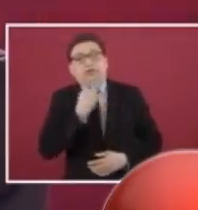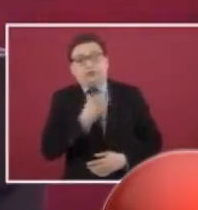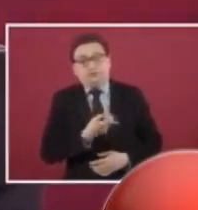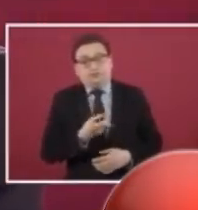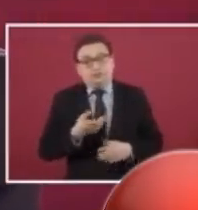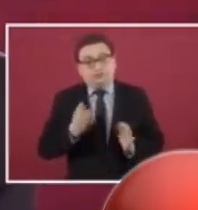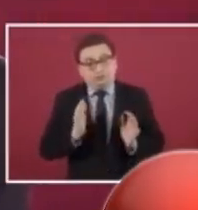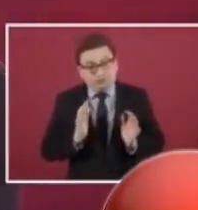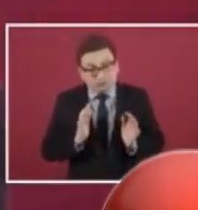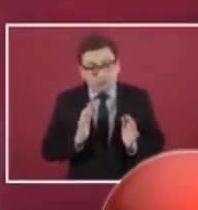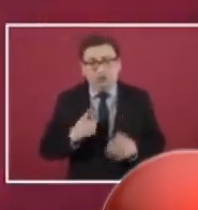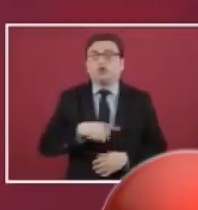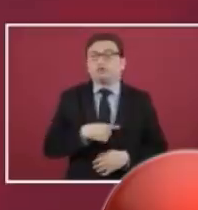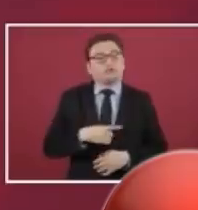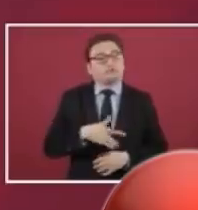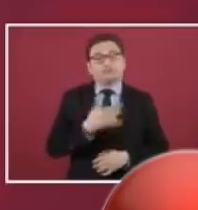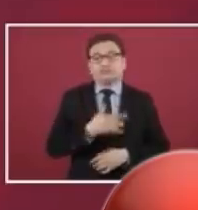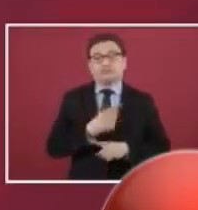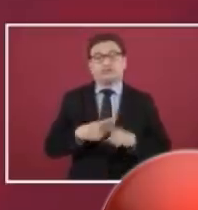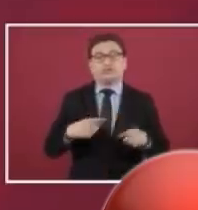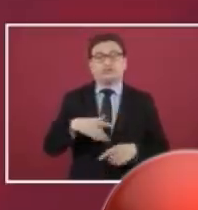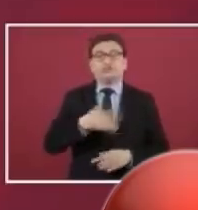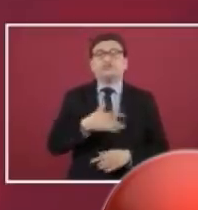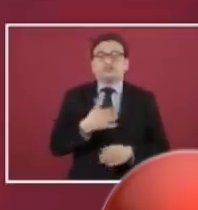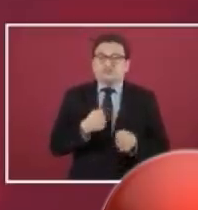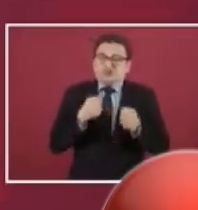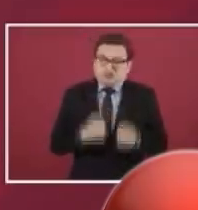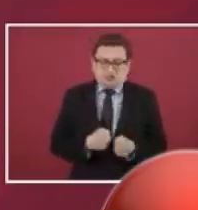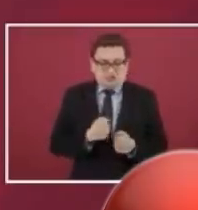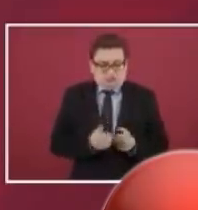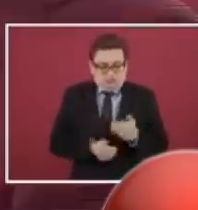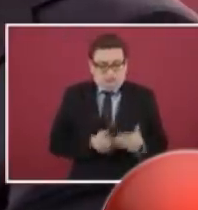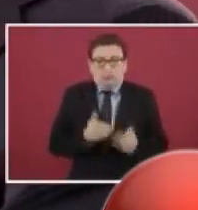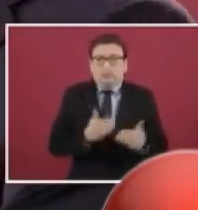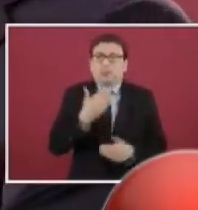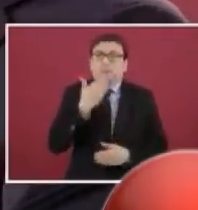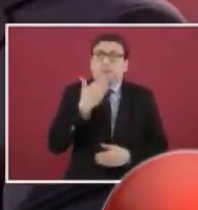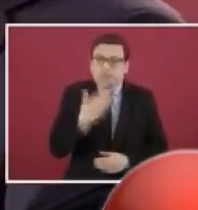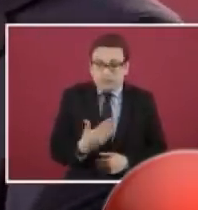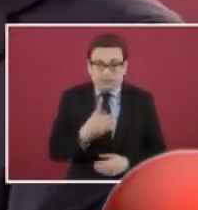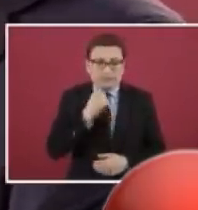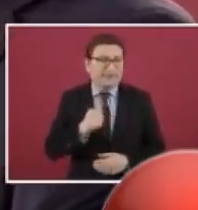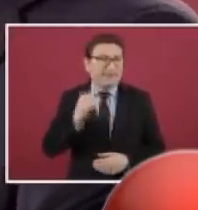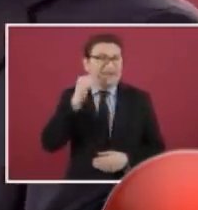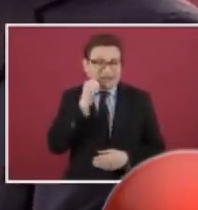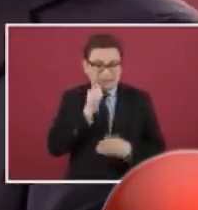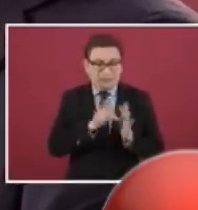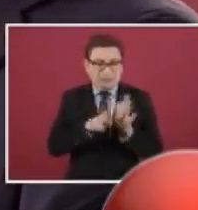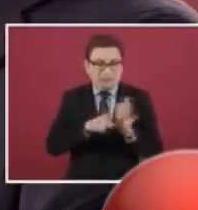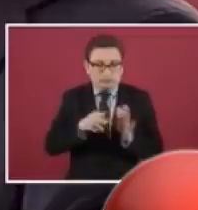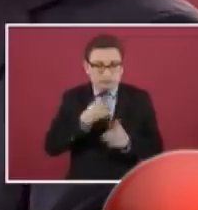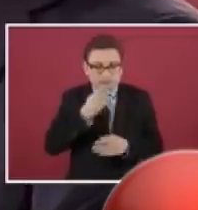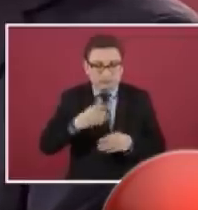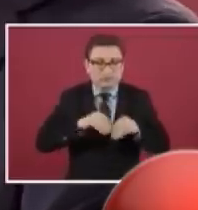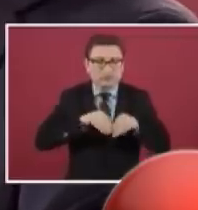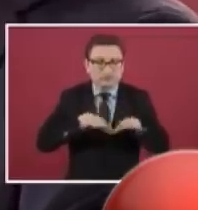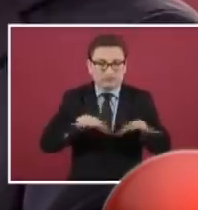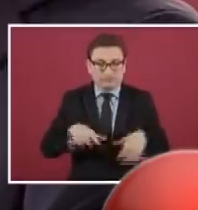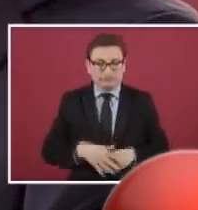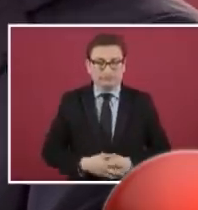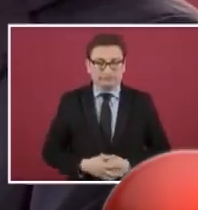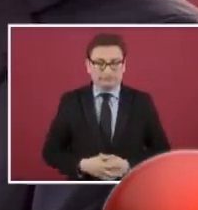Pero estamos seguros de que vamos muy bien. Ayer, por ejemplo, sale la nota, nada más que ahí perdida,